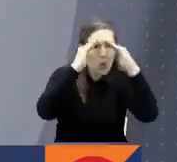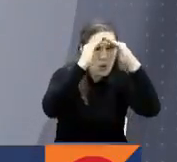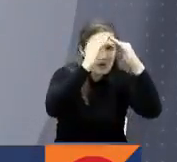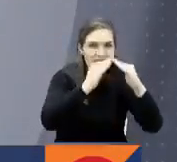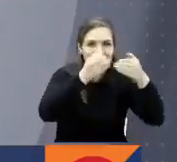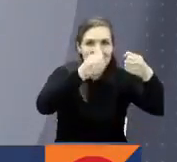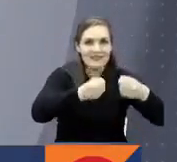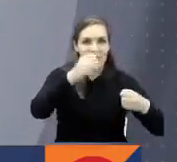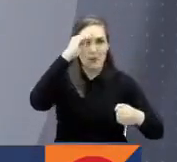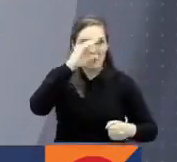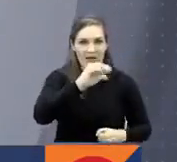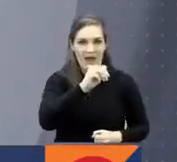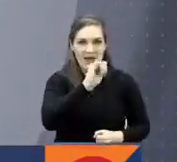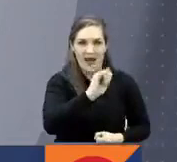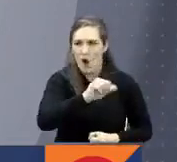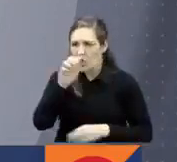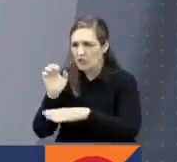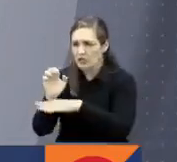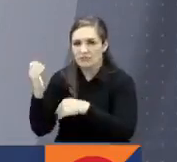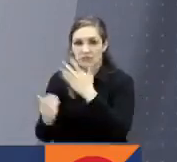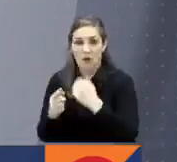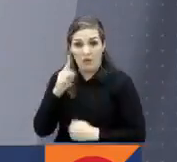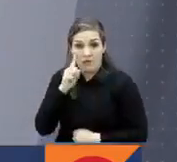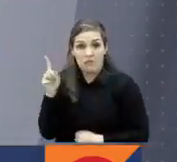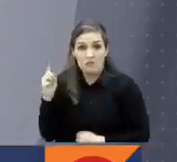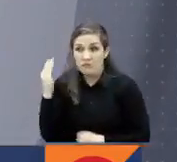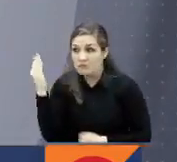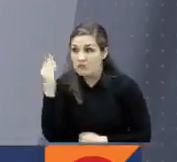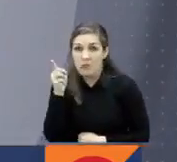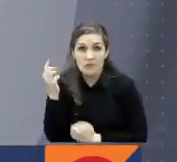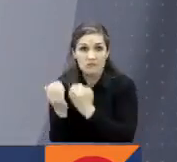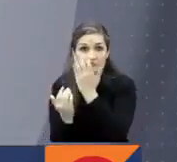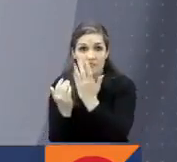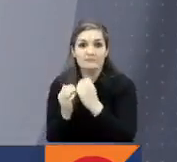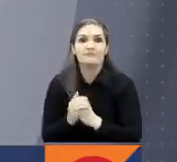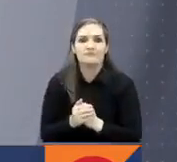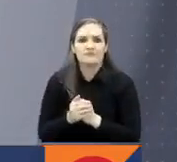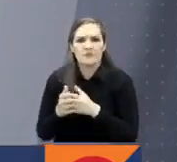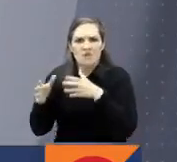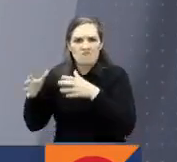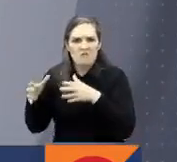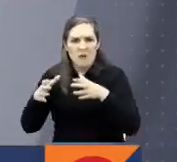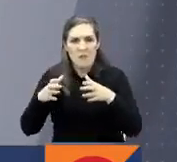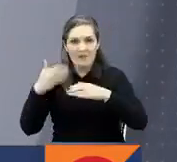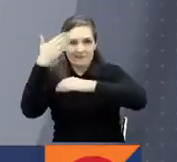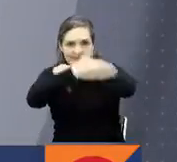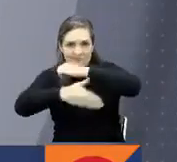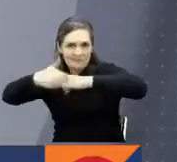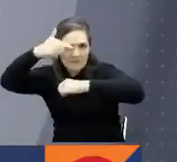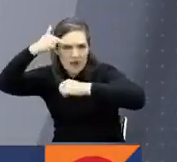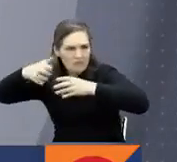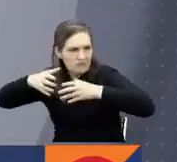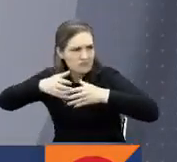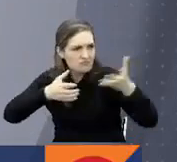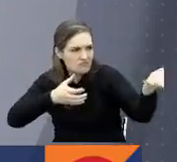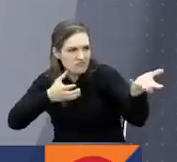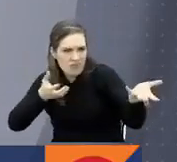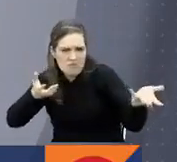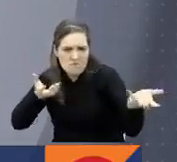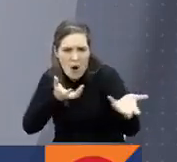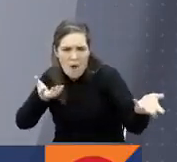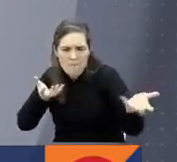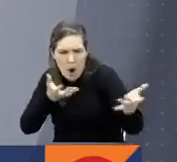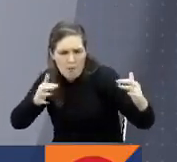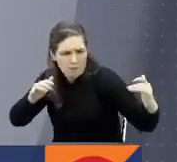Estado. En este momento está ardiendo. Los choques entre el SMAT y manifestantes, según el reporte del hospital local, dejaron